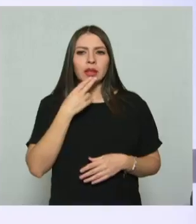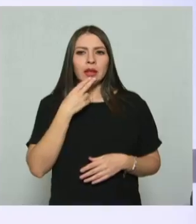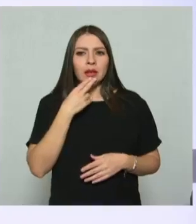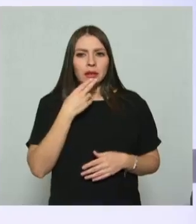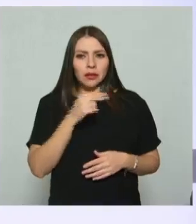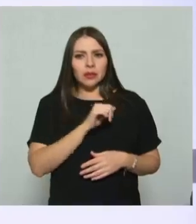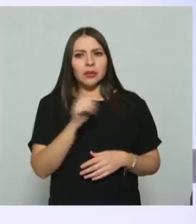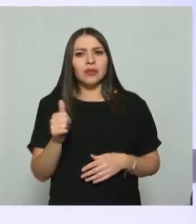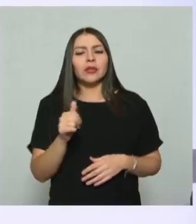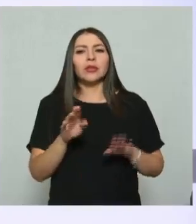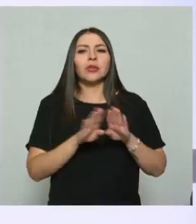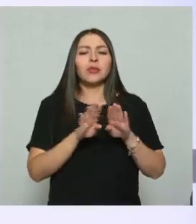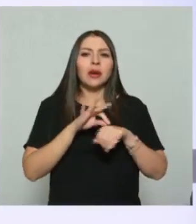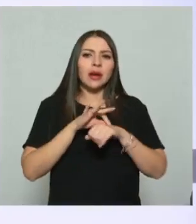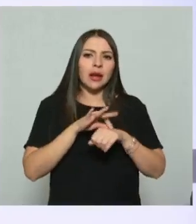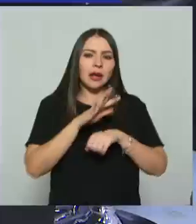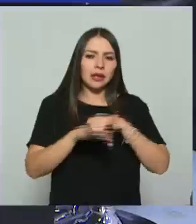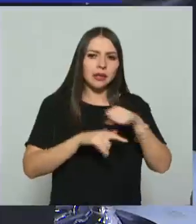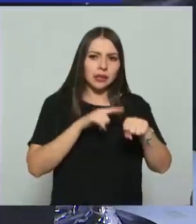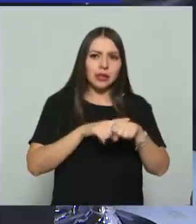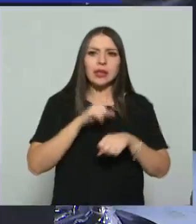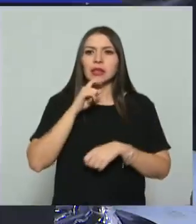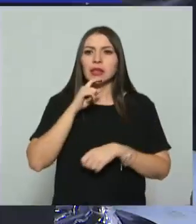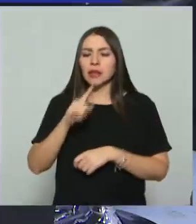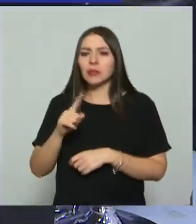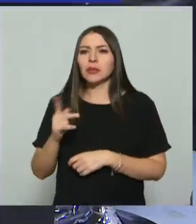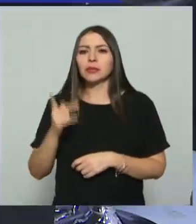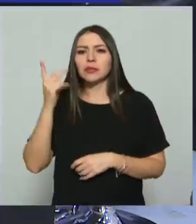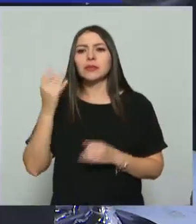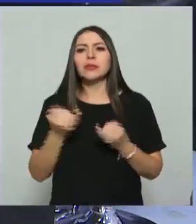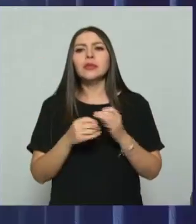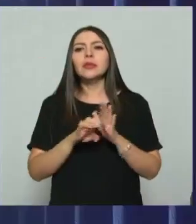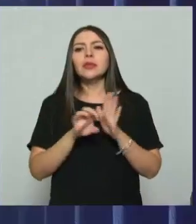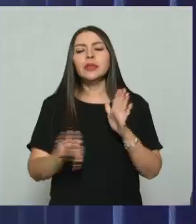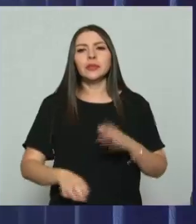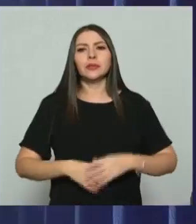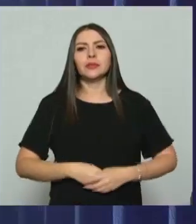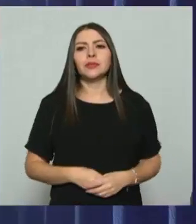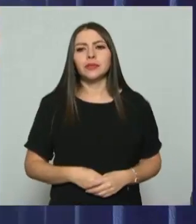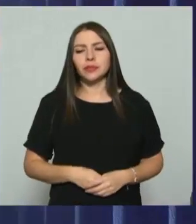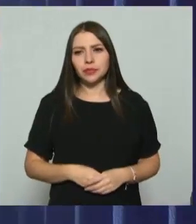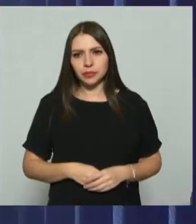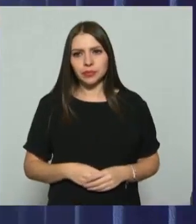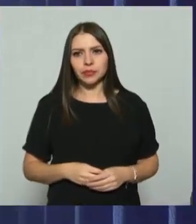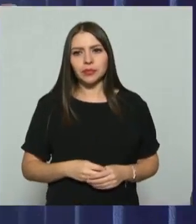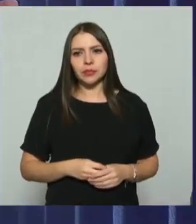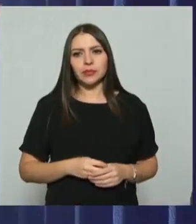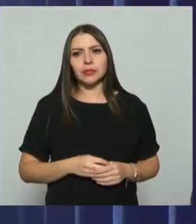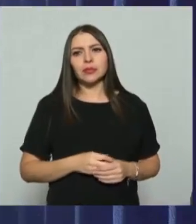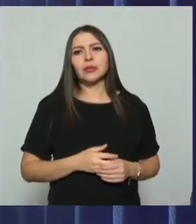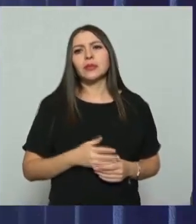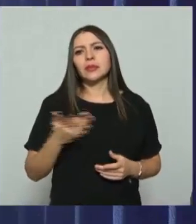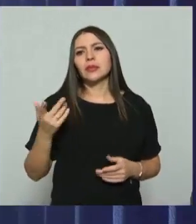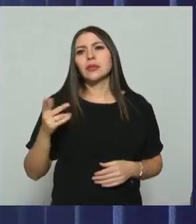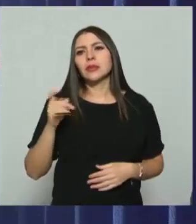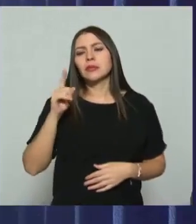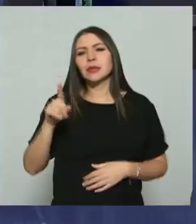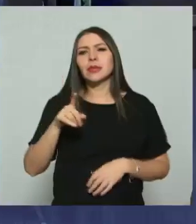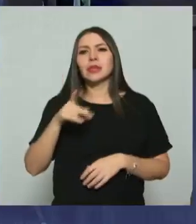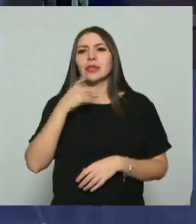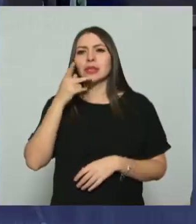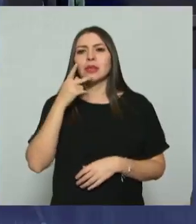proteína tanto de origen animal como de origen vegetal. Pero porque, ¿cómo? A ver, cuando mencionas hay que utilizar la proteína de origen animal, bueno, ya con lo que están diciendo,